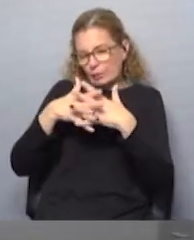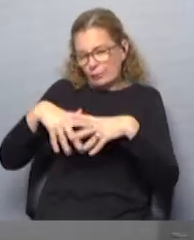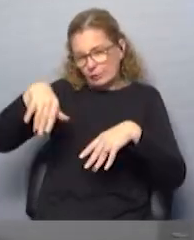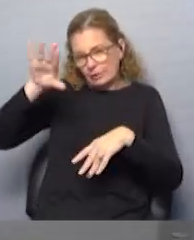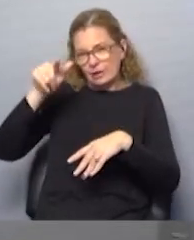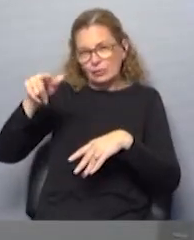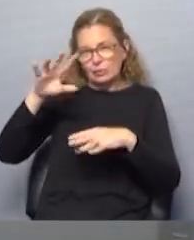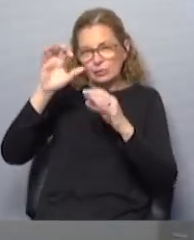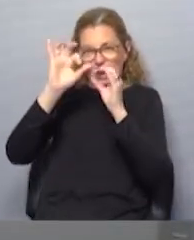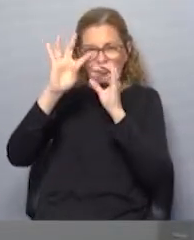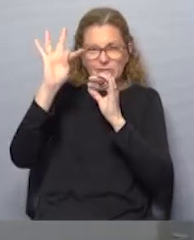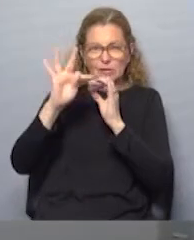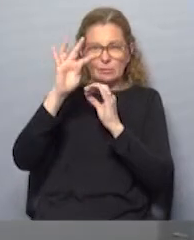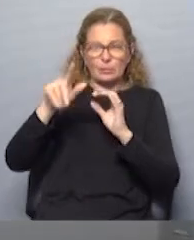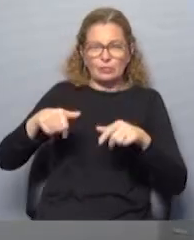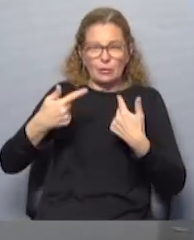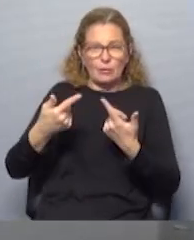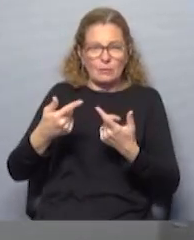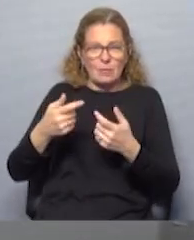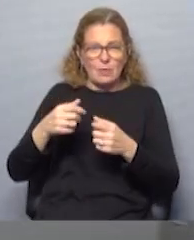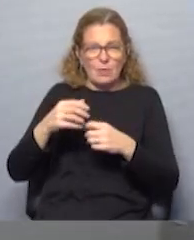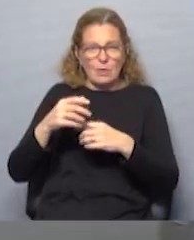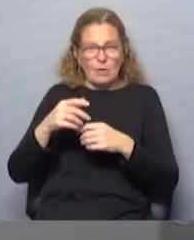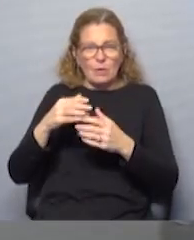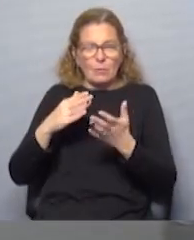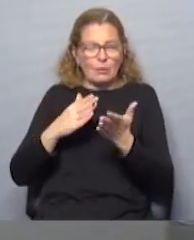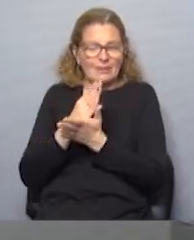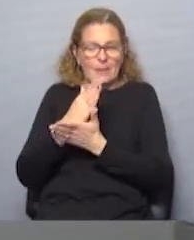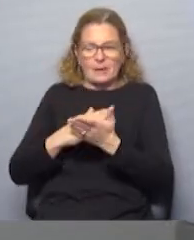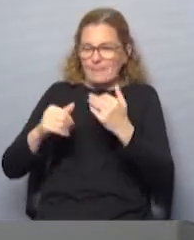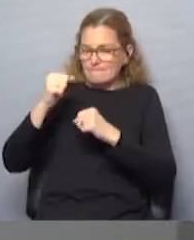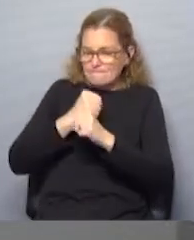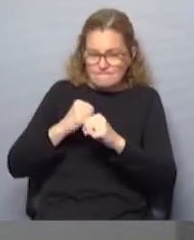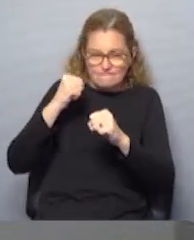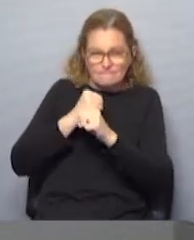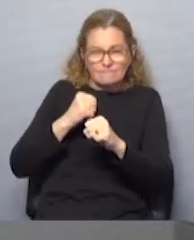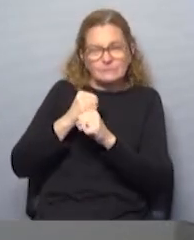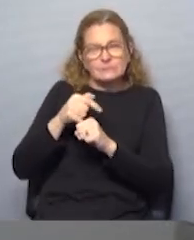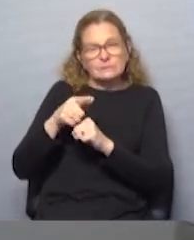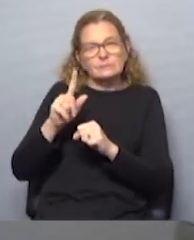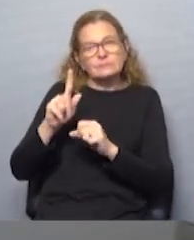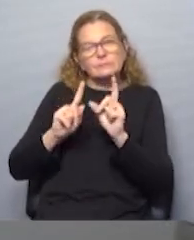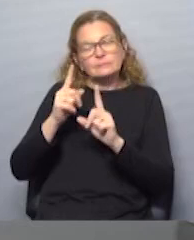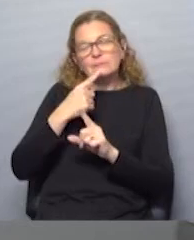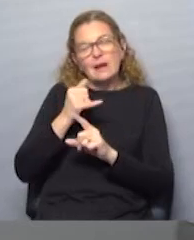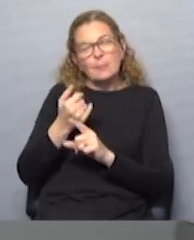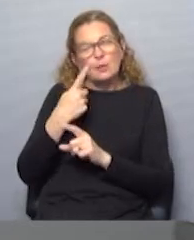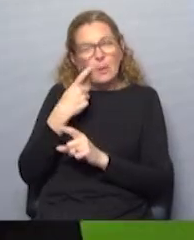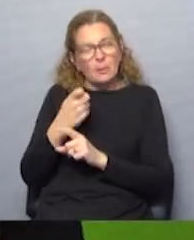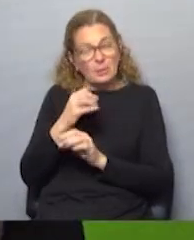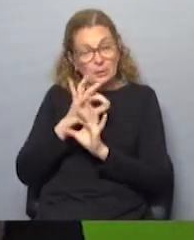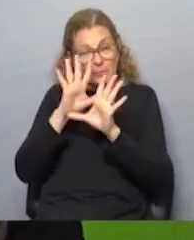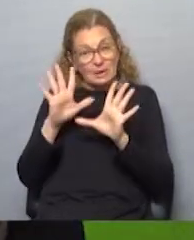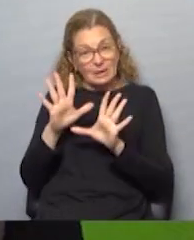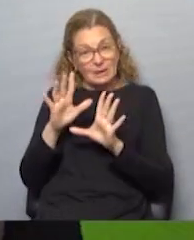tendrán sus tecnologías de punta nosotros le metemos la mano de obra como toda la vida ahora porque y capaz con algunos ejemplos podemos visualizarlo clarito